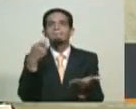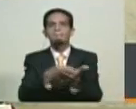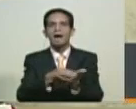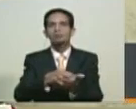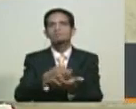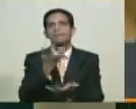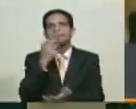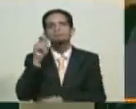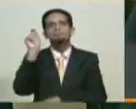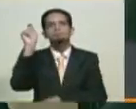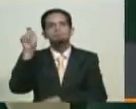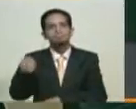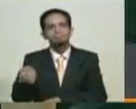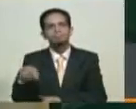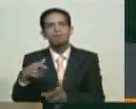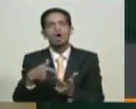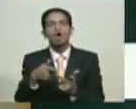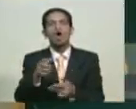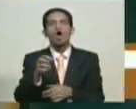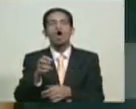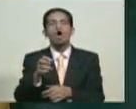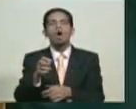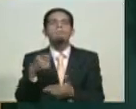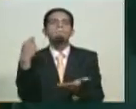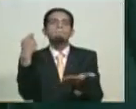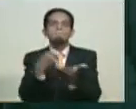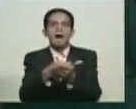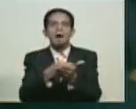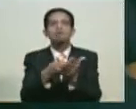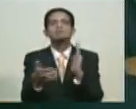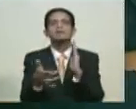Hemos llegado a niveles buenos.